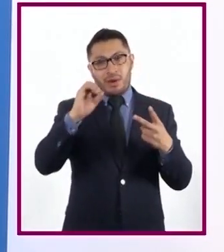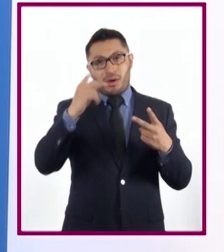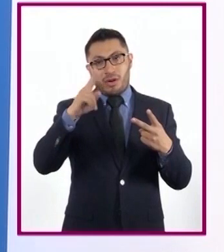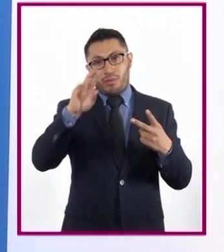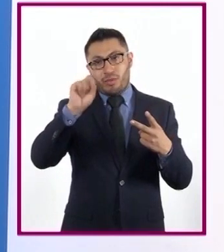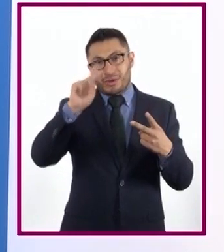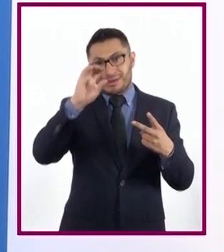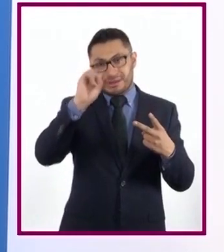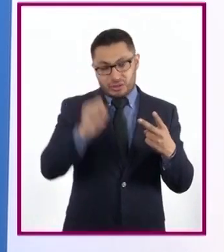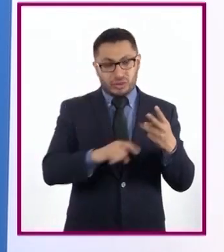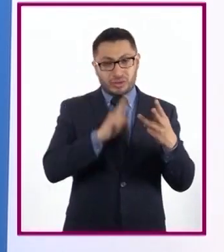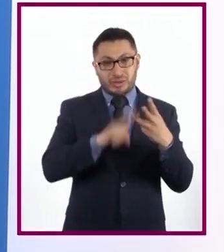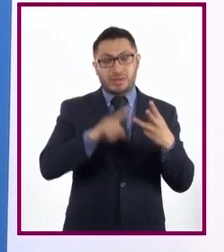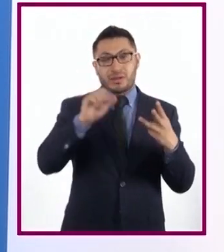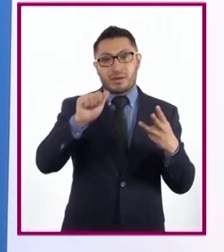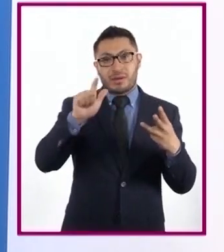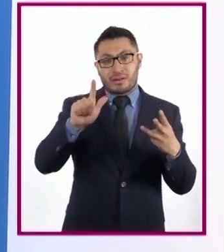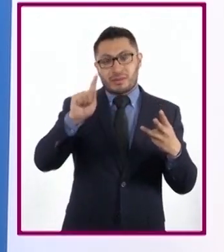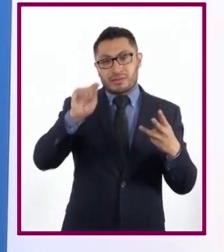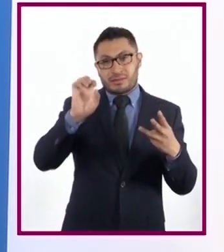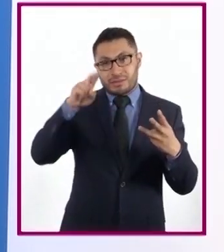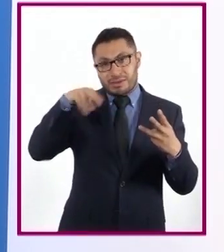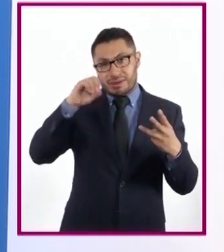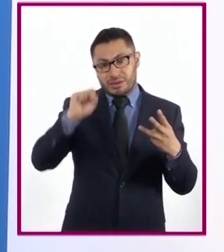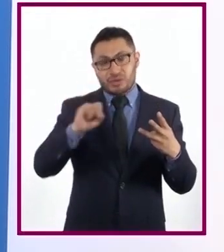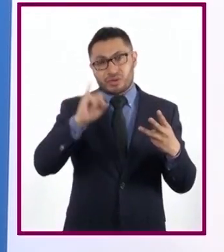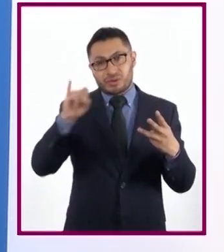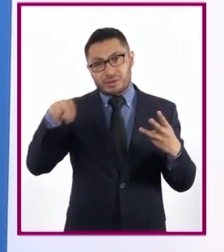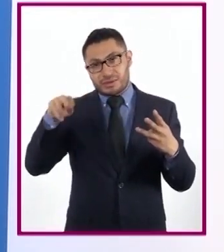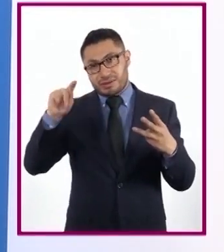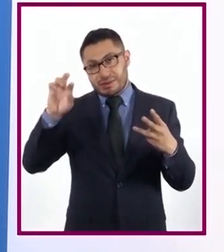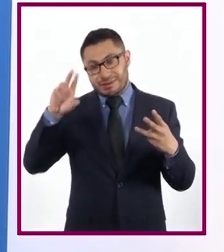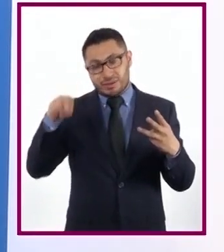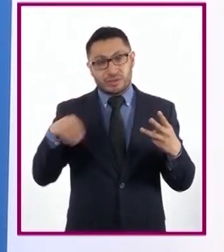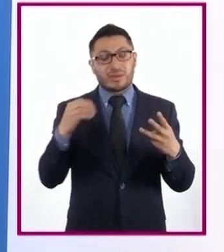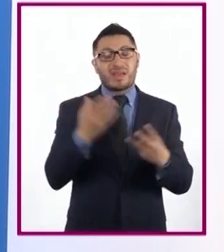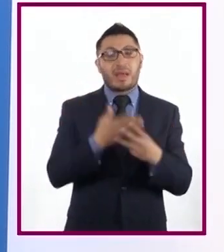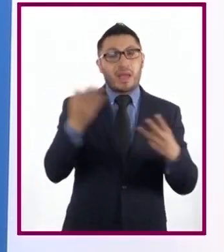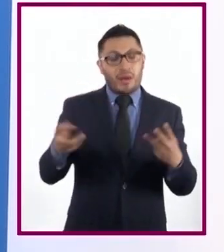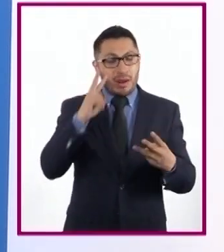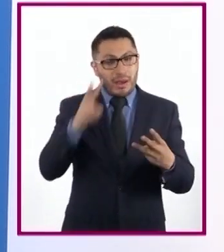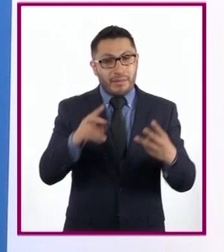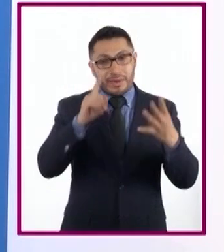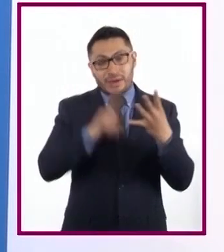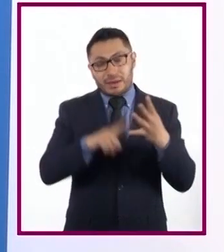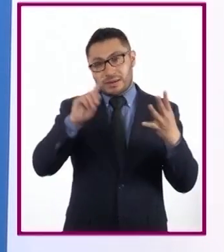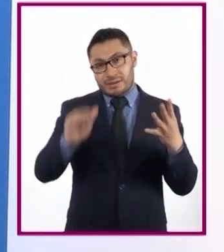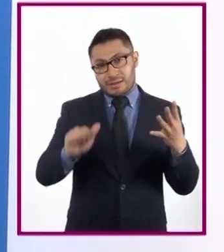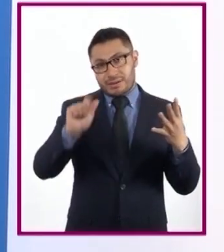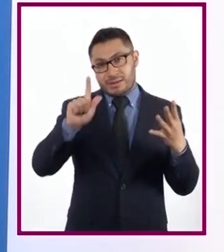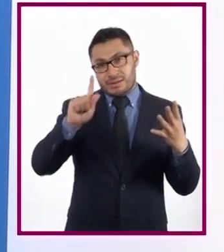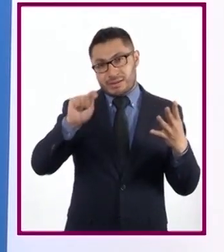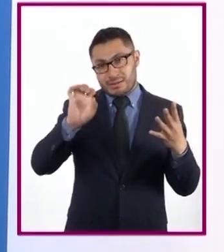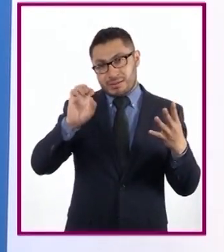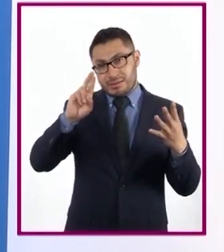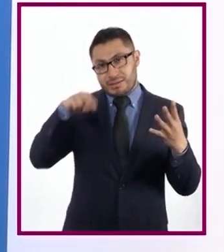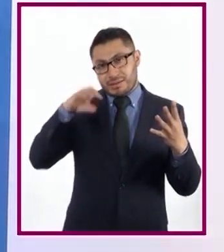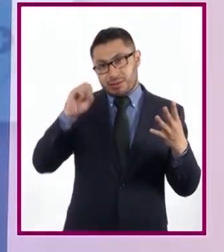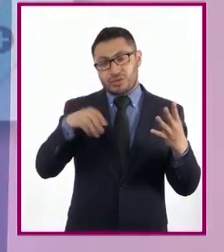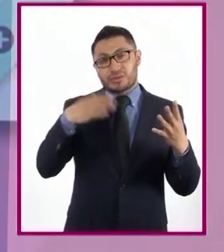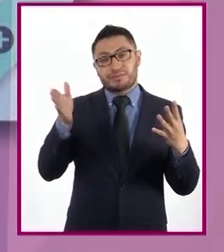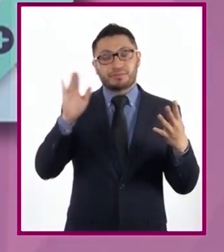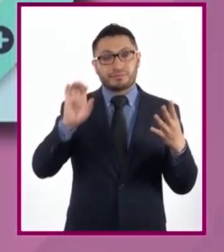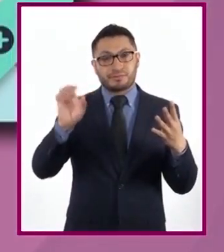internos. Ahora veamos otro tipo de ángulo, los ángulos alternos externos. ¿Ustedes en casa ya saben